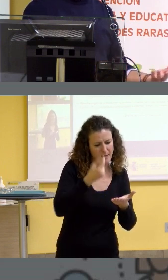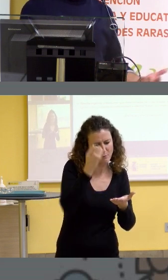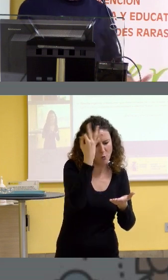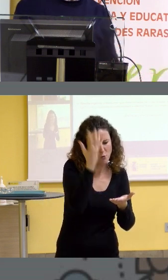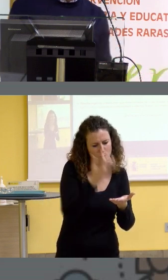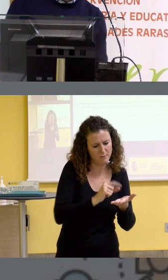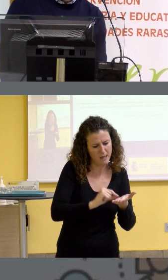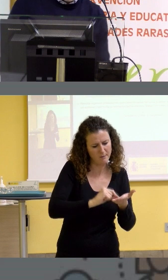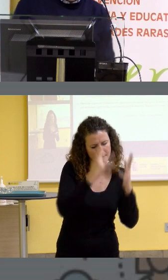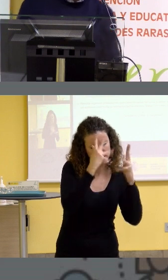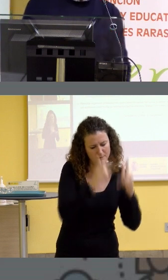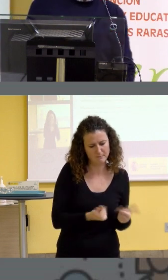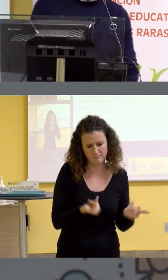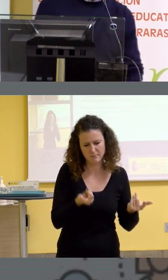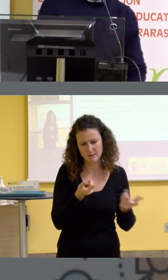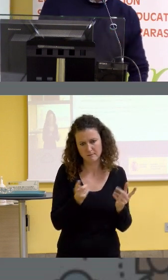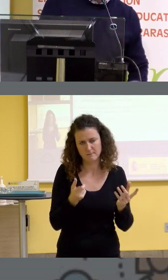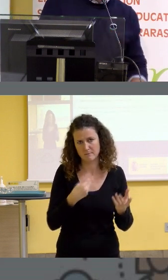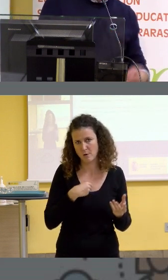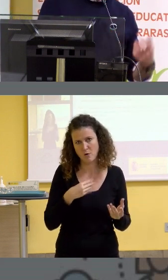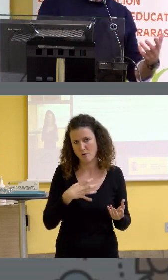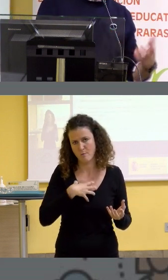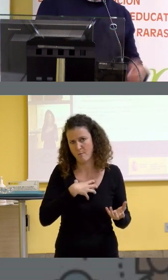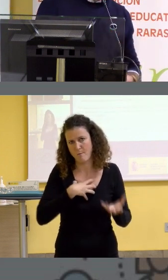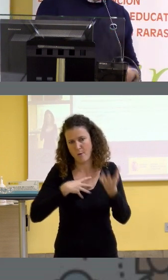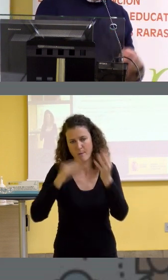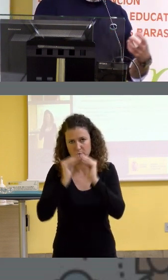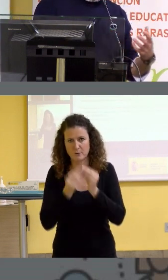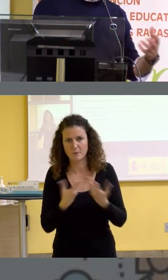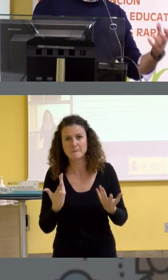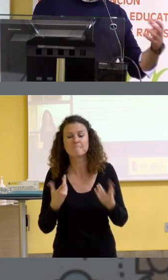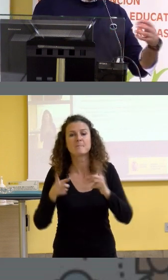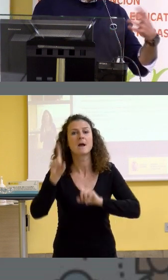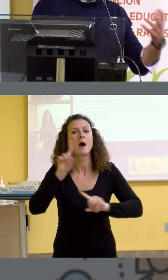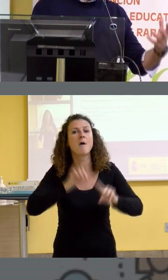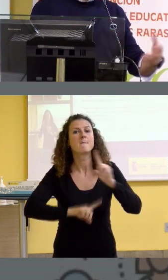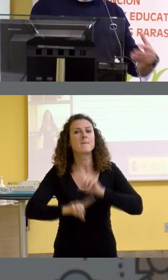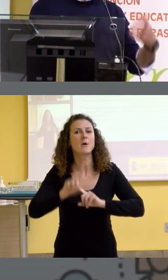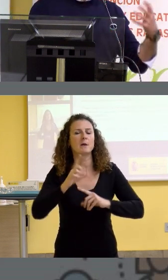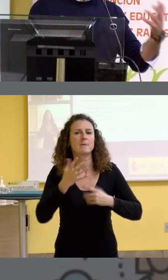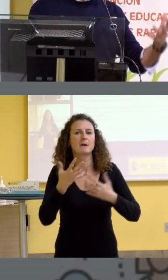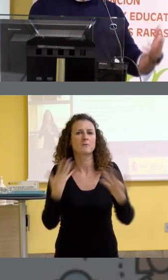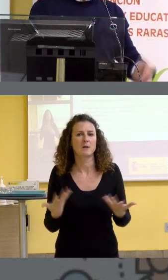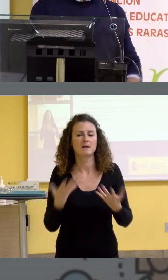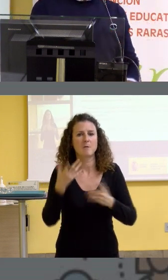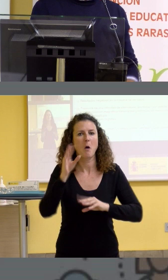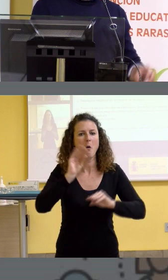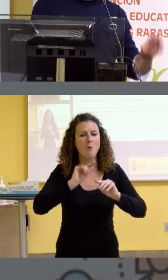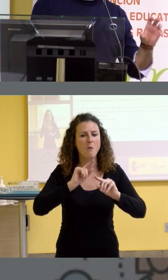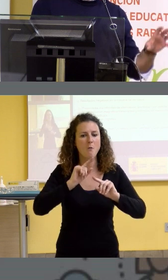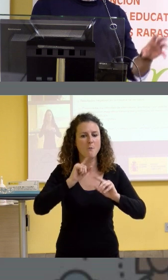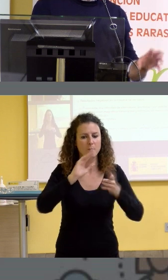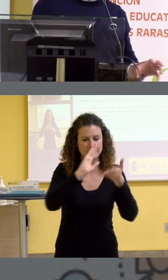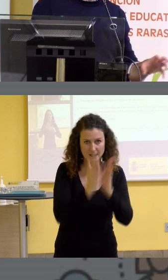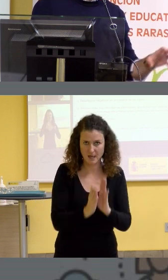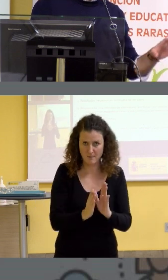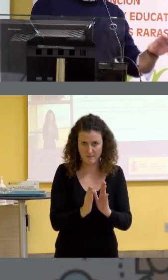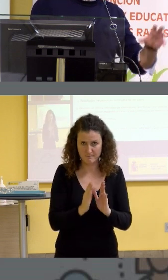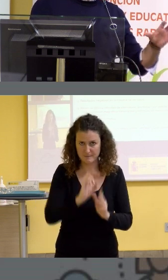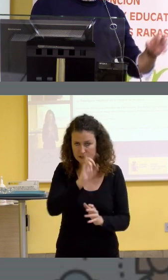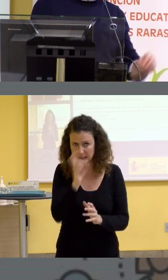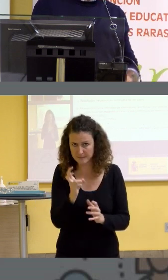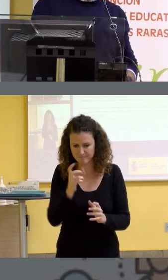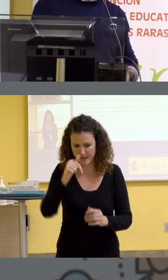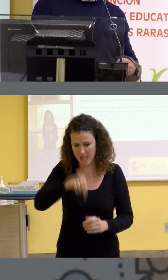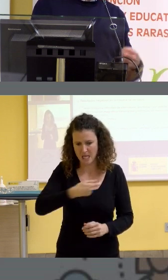Hombre. Problema con muchas de las terapias que se aplican es que en este país, no